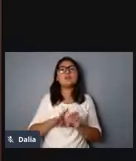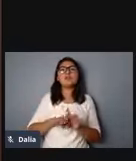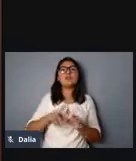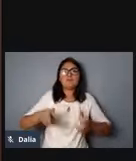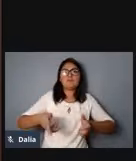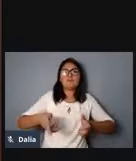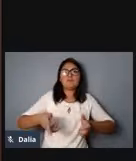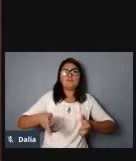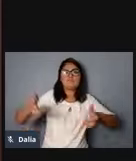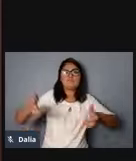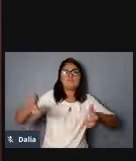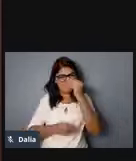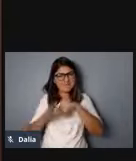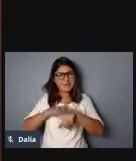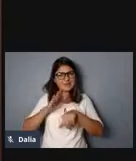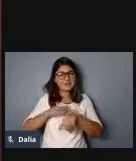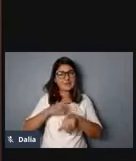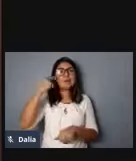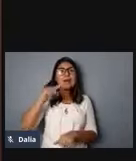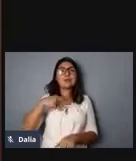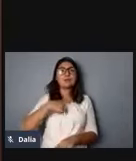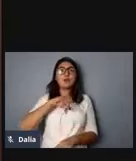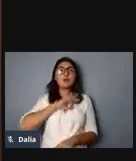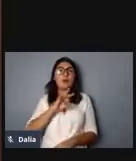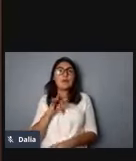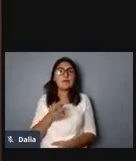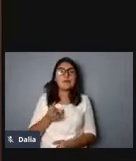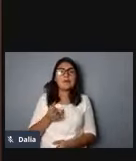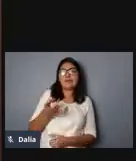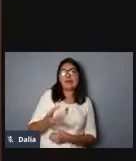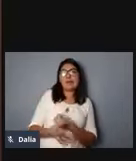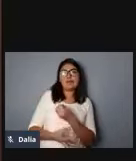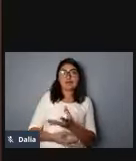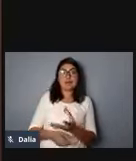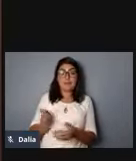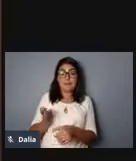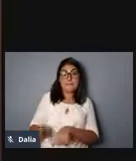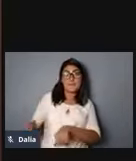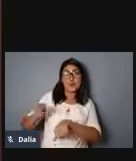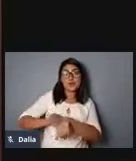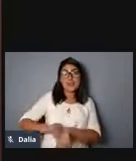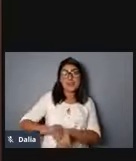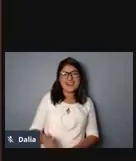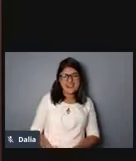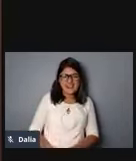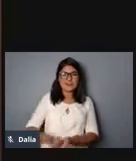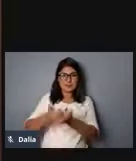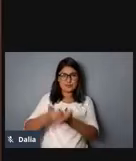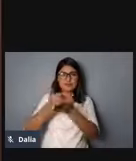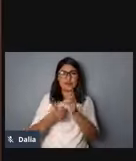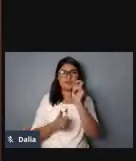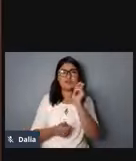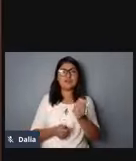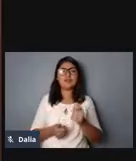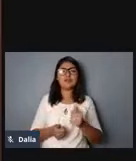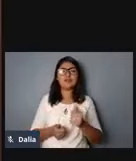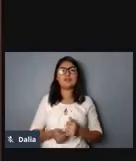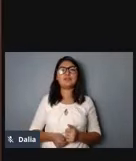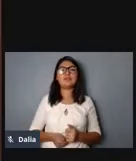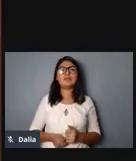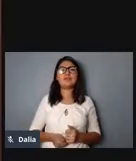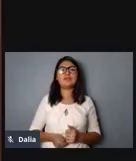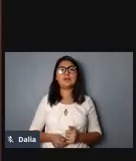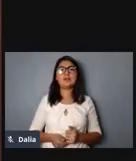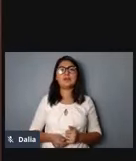permitan contribuir, ojo, que me permitan contribuir a mi comunidad, a